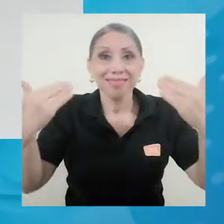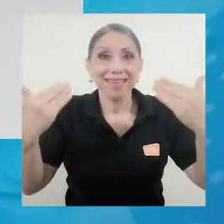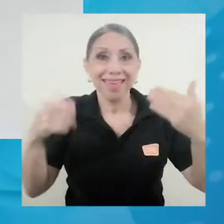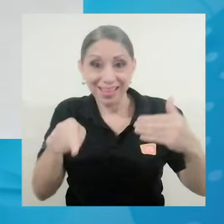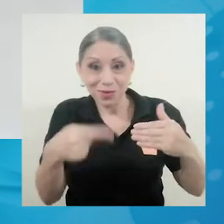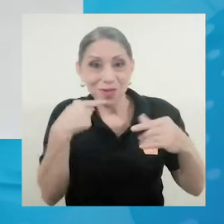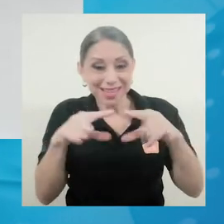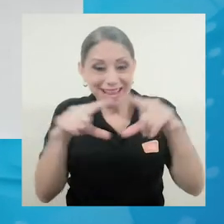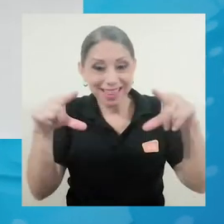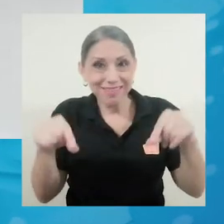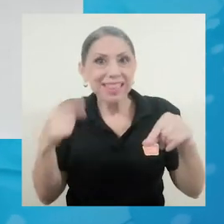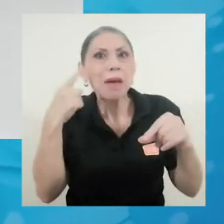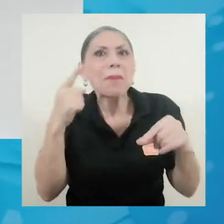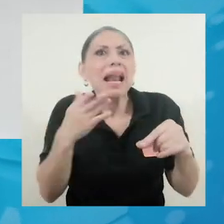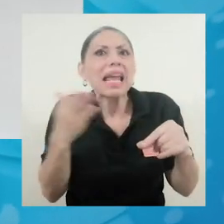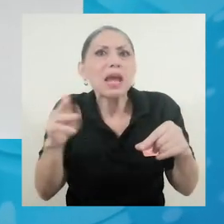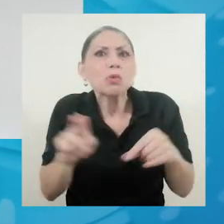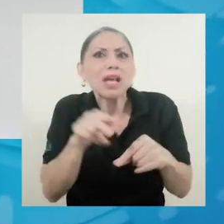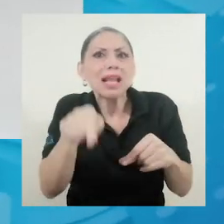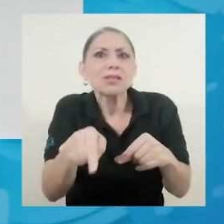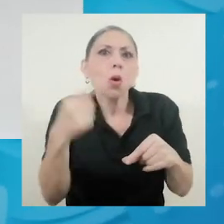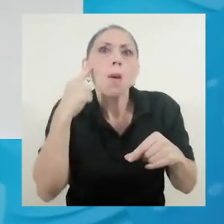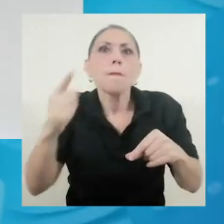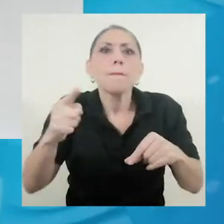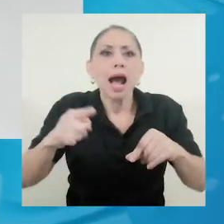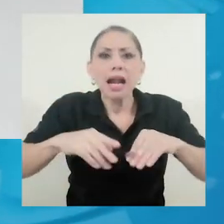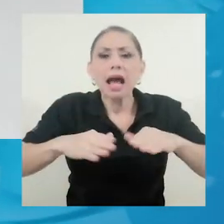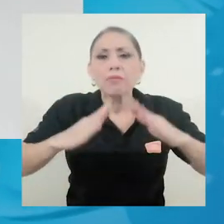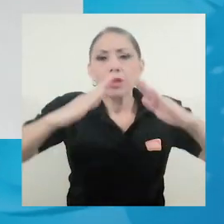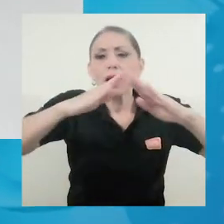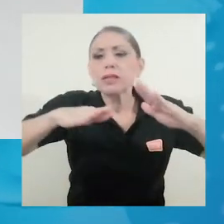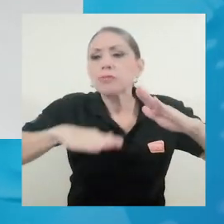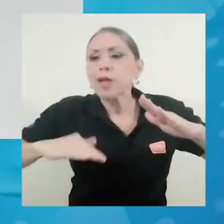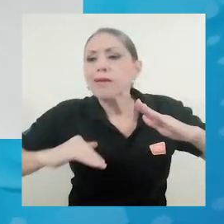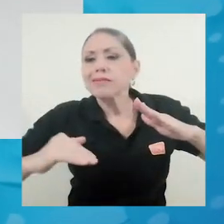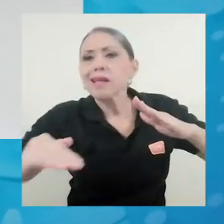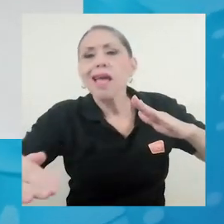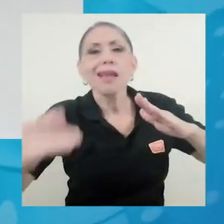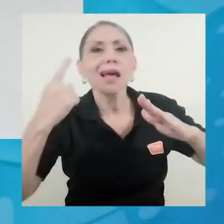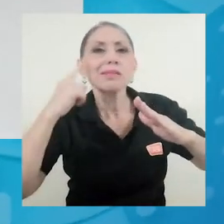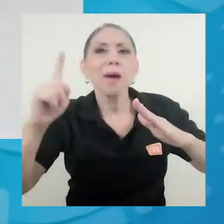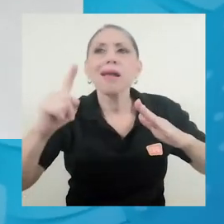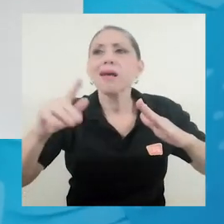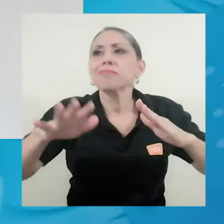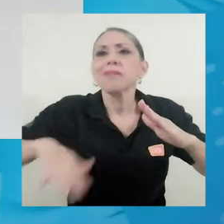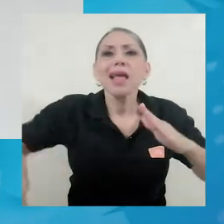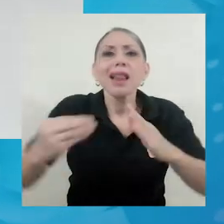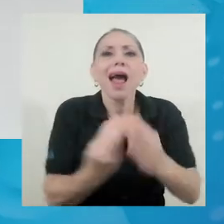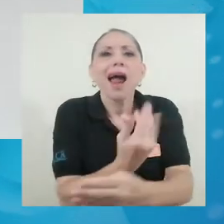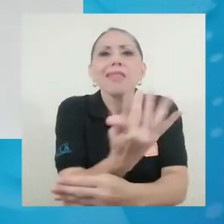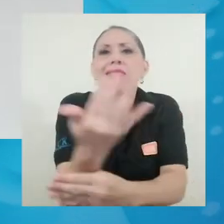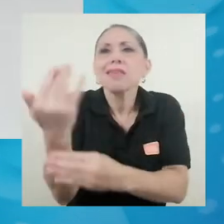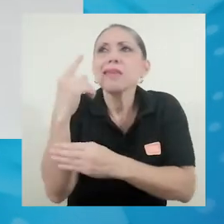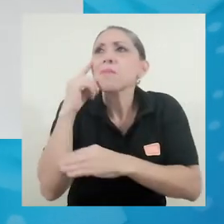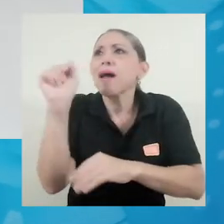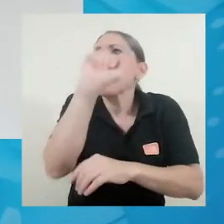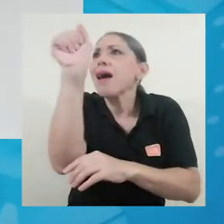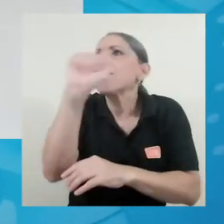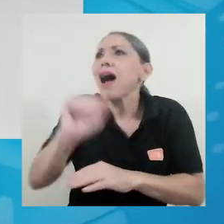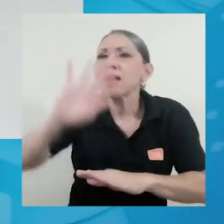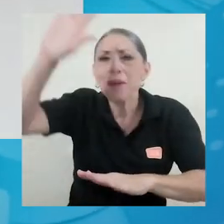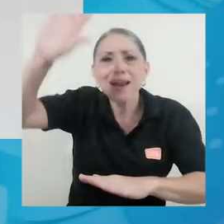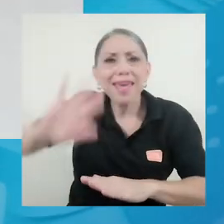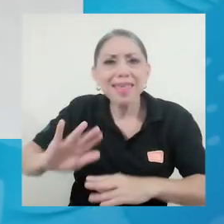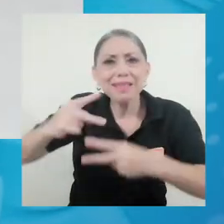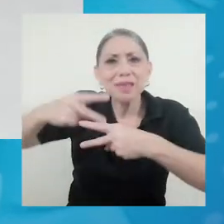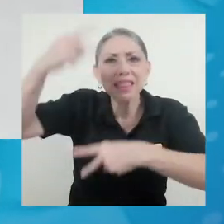las aceras, para regar el jardín, para regar las plantas, para lavar una alfombra, para lavar las ventanas, las paredes,